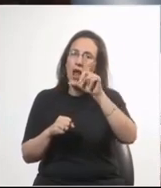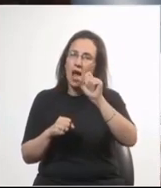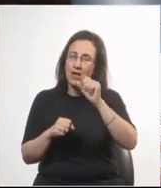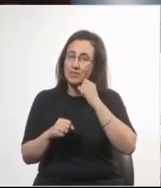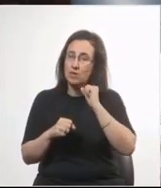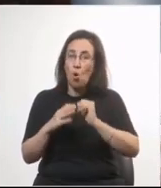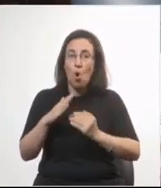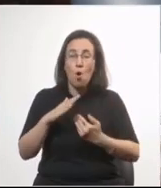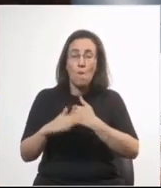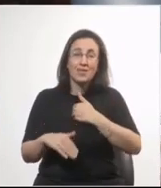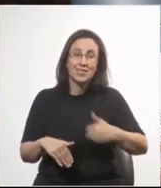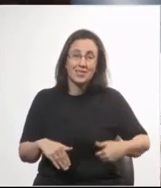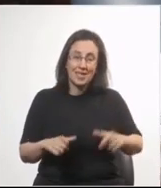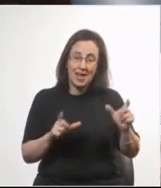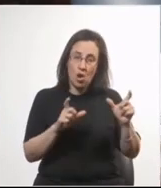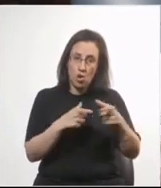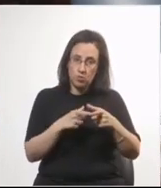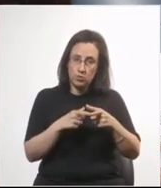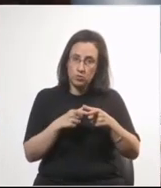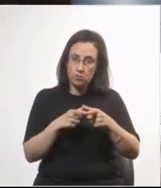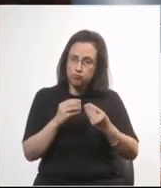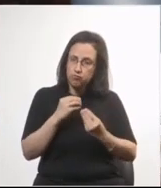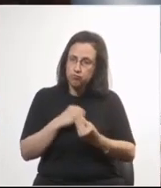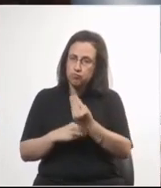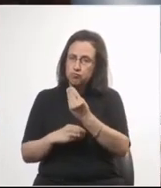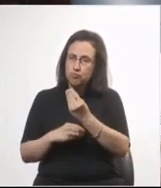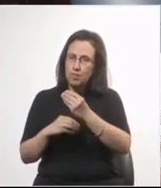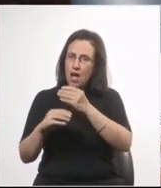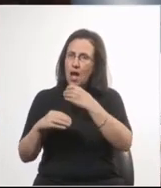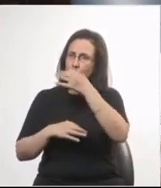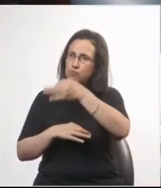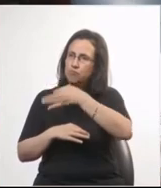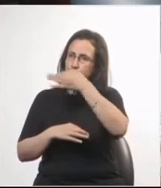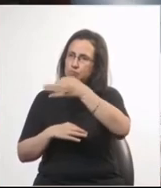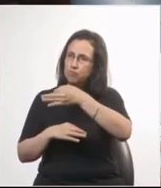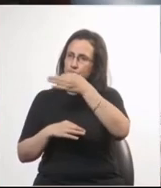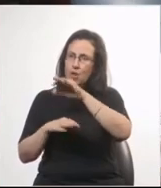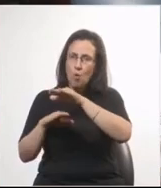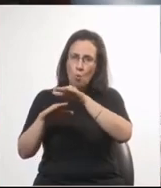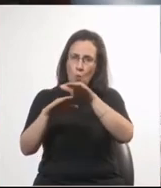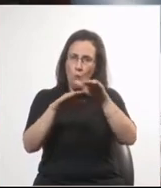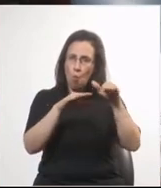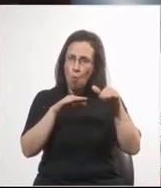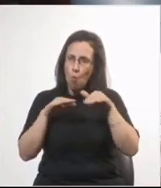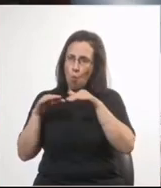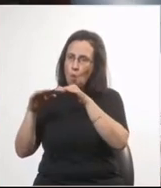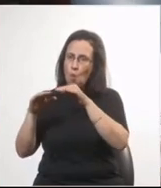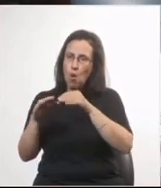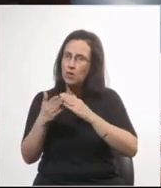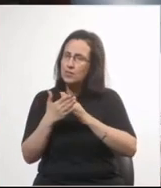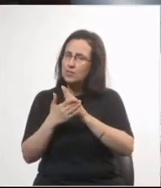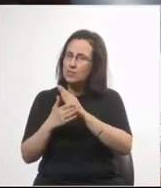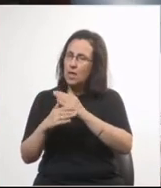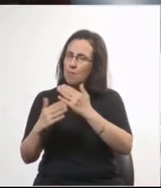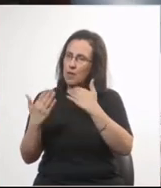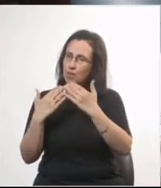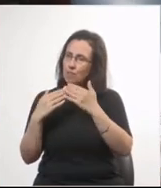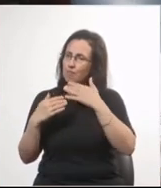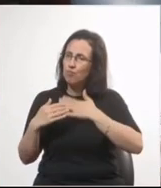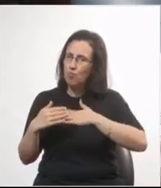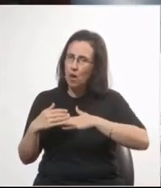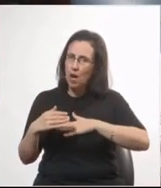presidente de la comisión, donde ha actuado con ecuanimidad, con la ecuanimidad que corresponde y manteniendo siempre el diálogo y el buen talante.